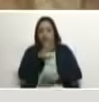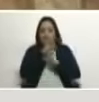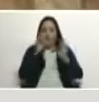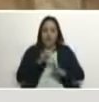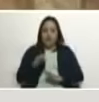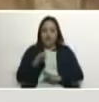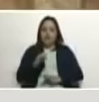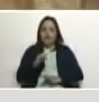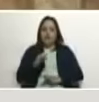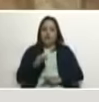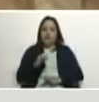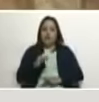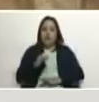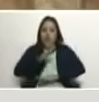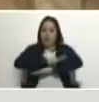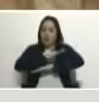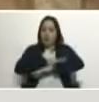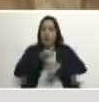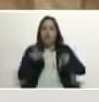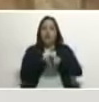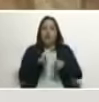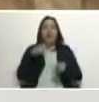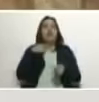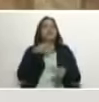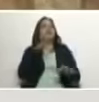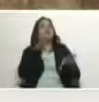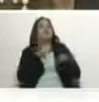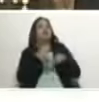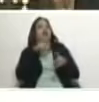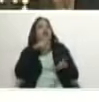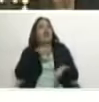debilidad, de rendición, de entrega.